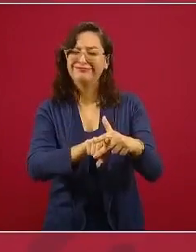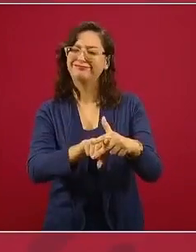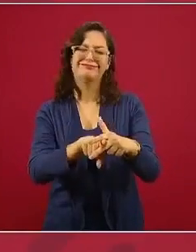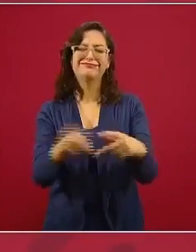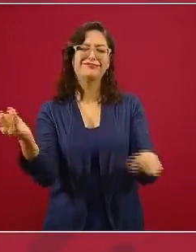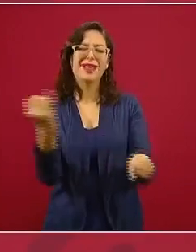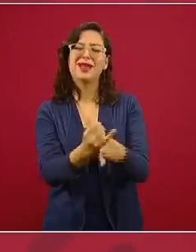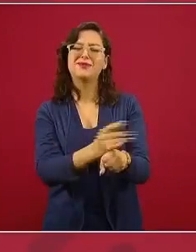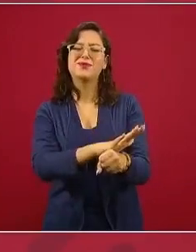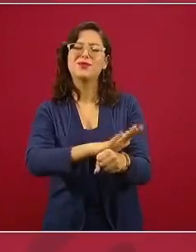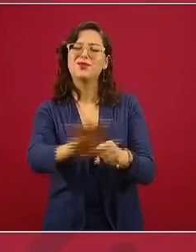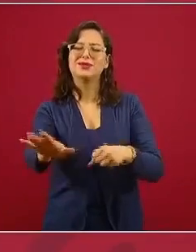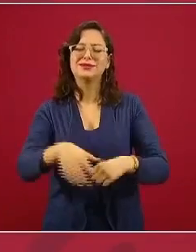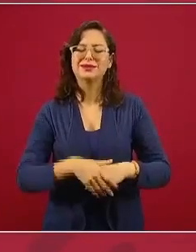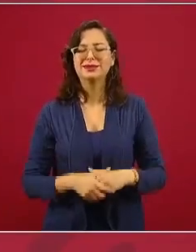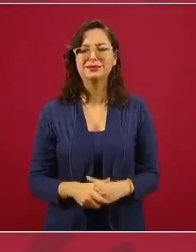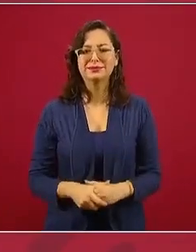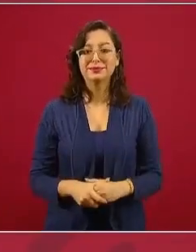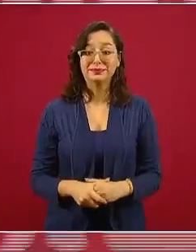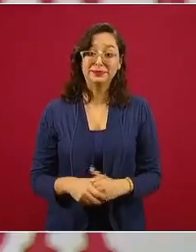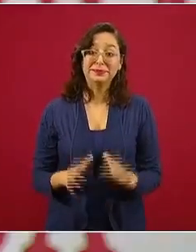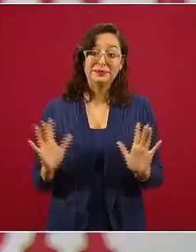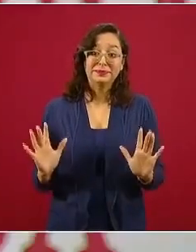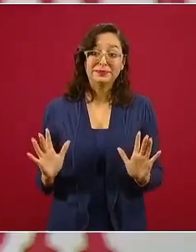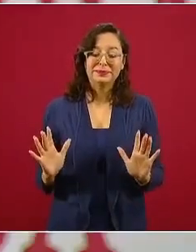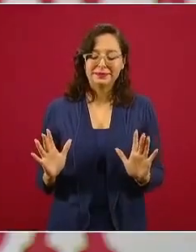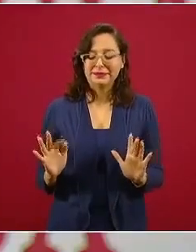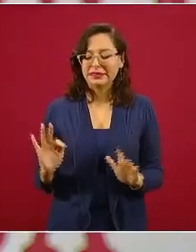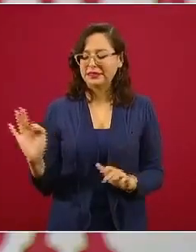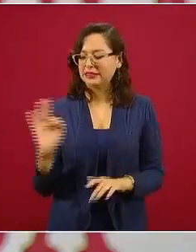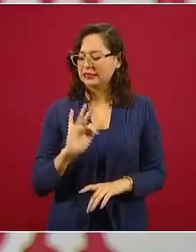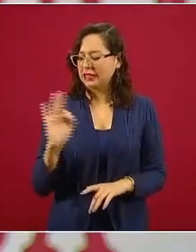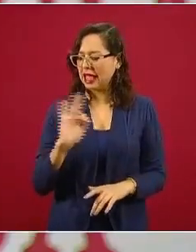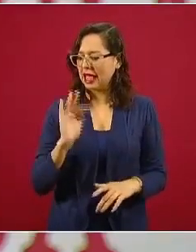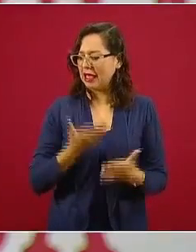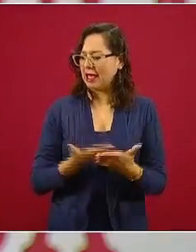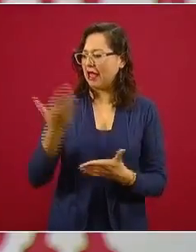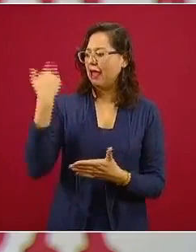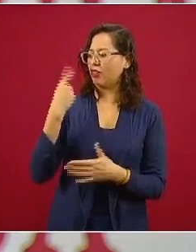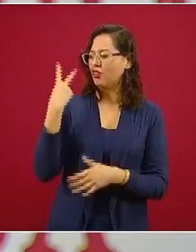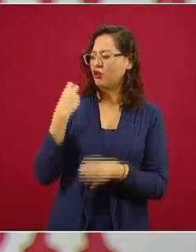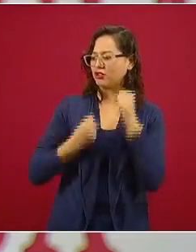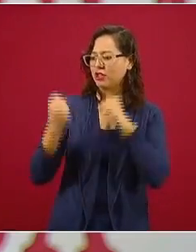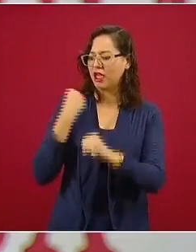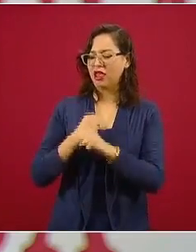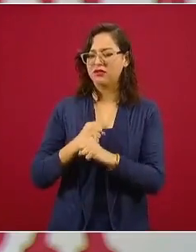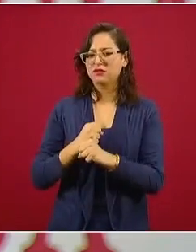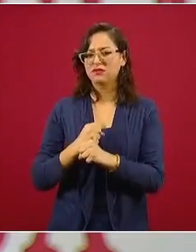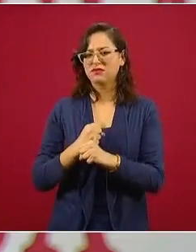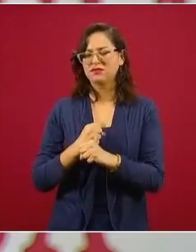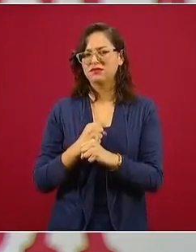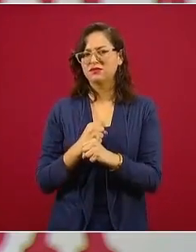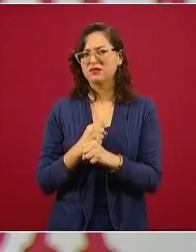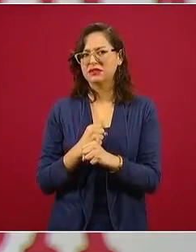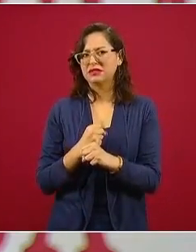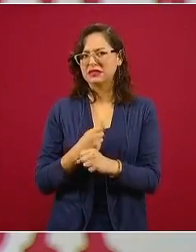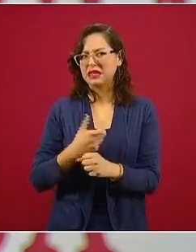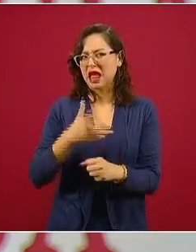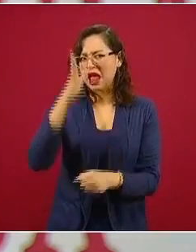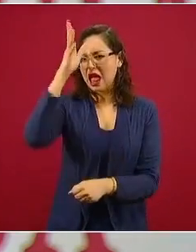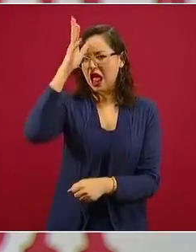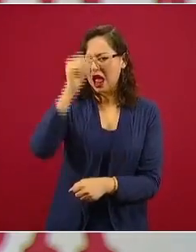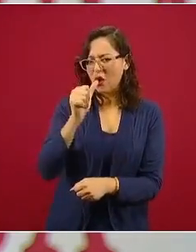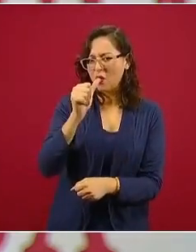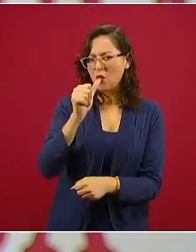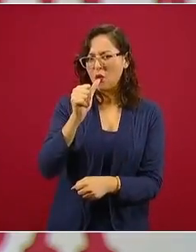Pero si además nos hubiésemos hecho la pregunta hace 2 años, ¿se podrá lograr un tratado